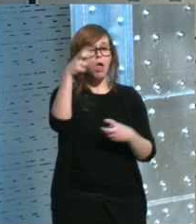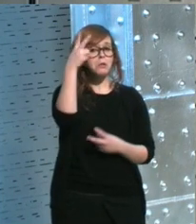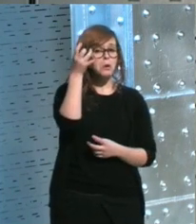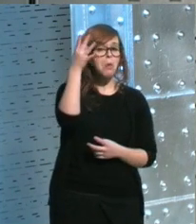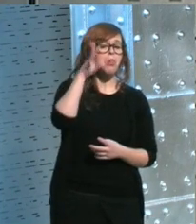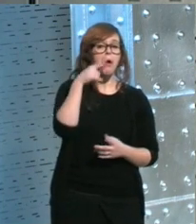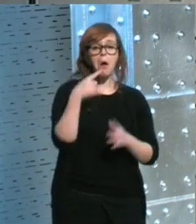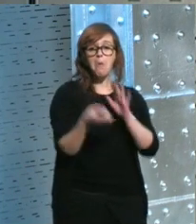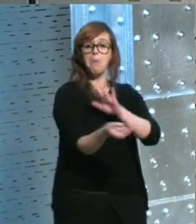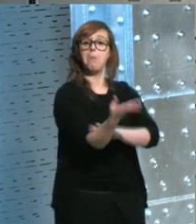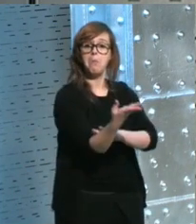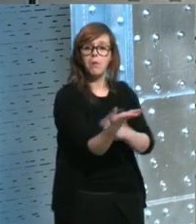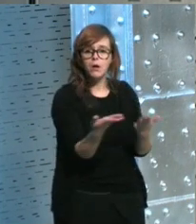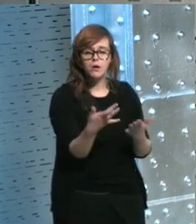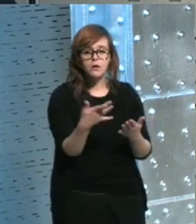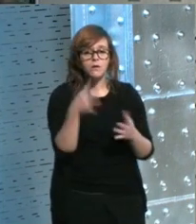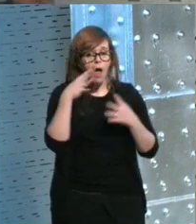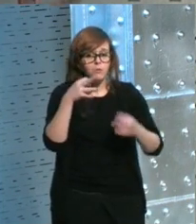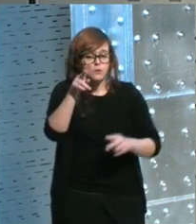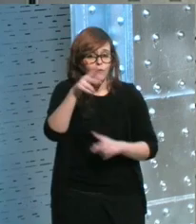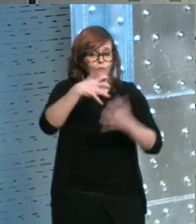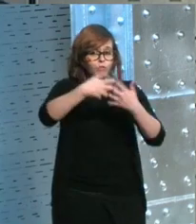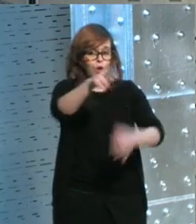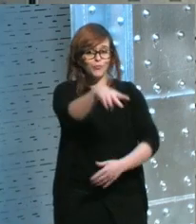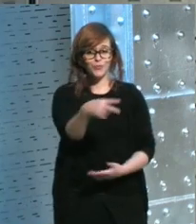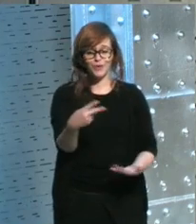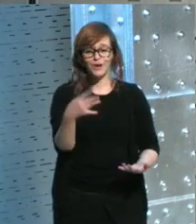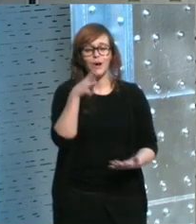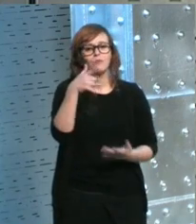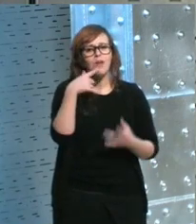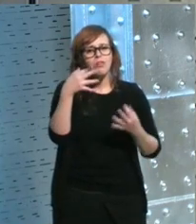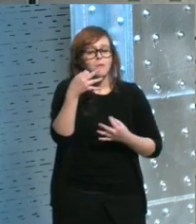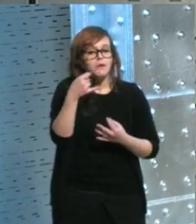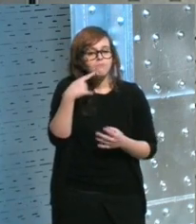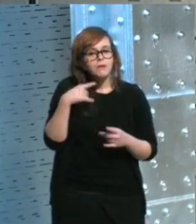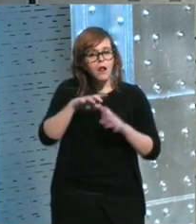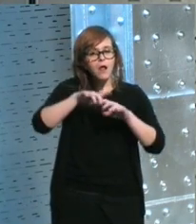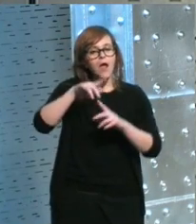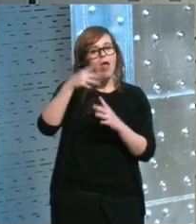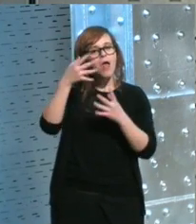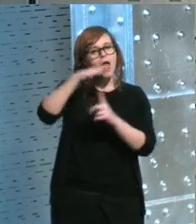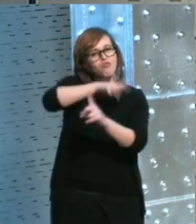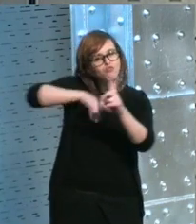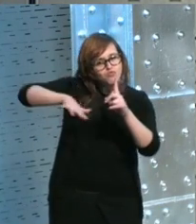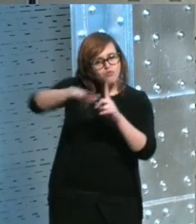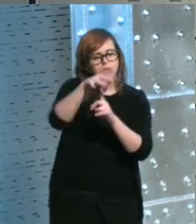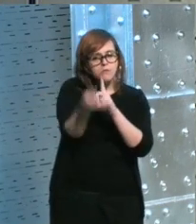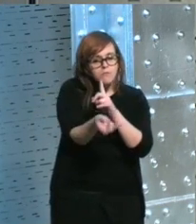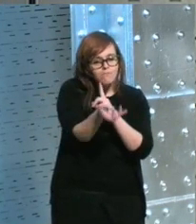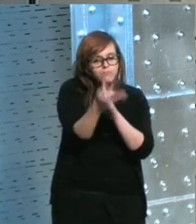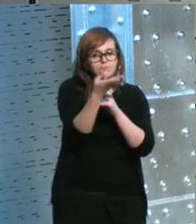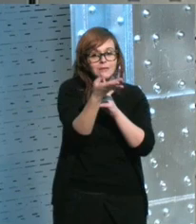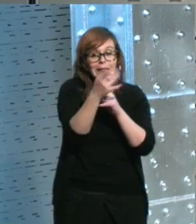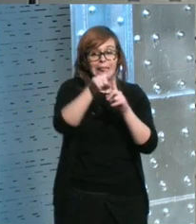una innovación haciendo tal cosa, nunca funciona, tiene que reunir, tiene que crearse un ecosistema, y siempre hay